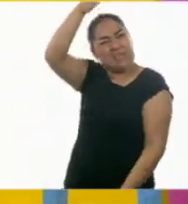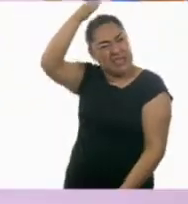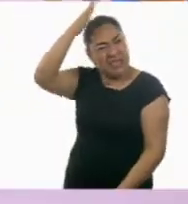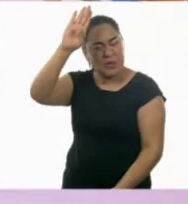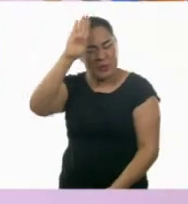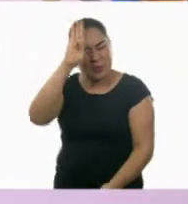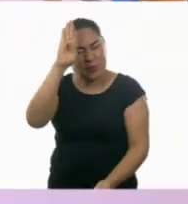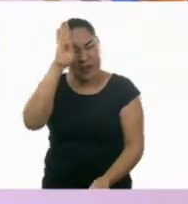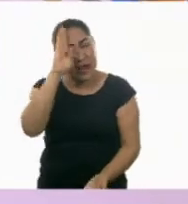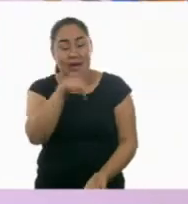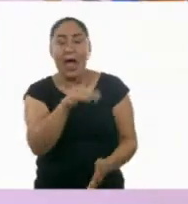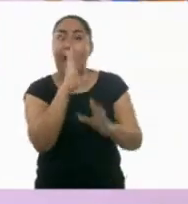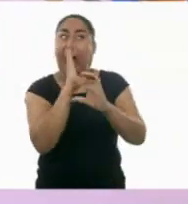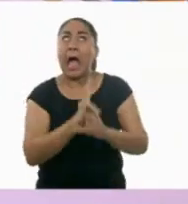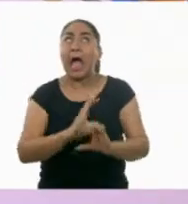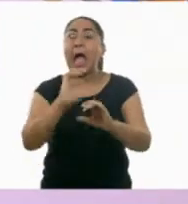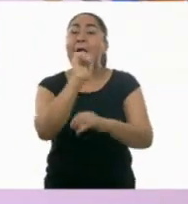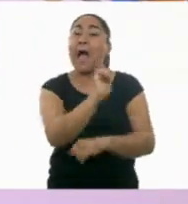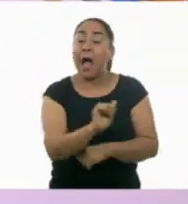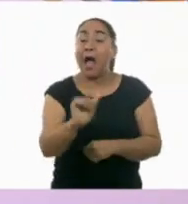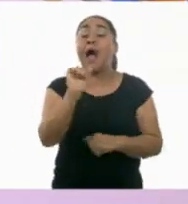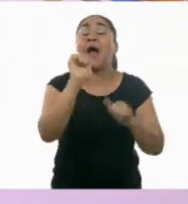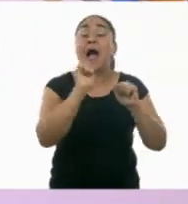y cantaba con a